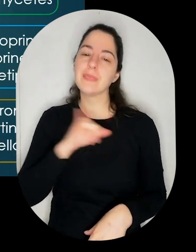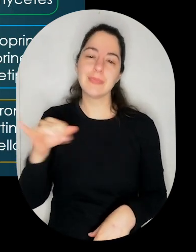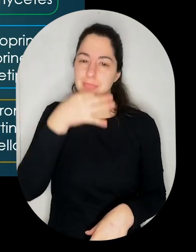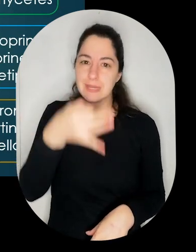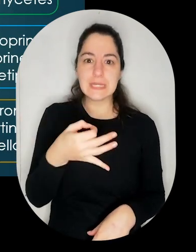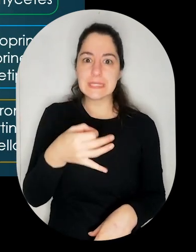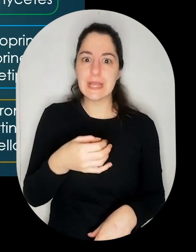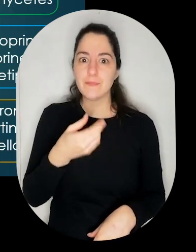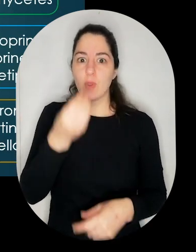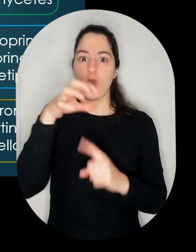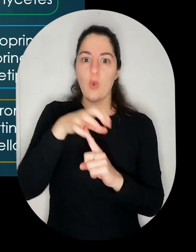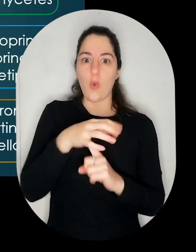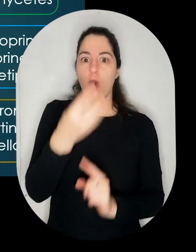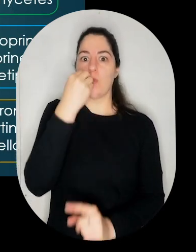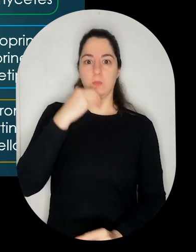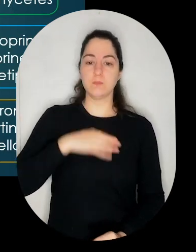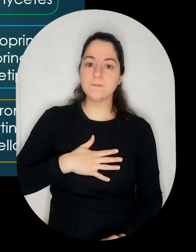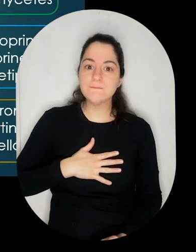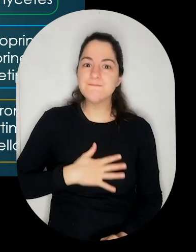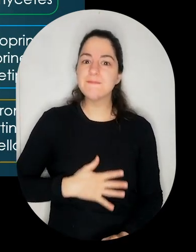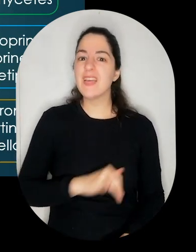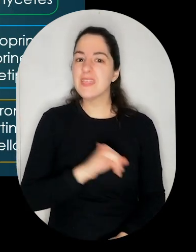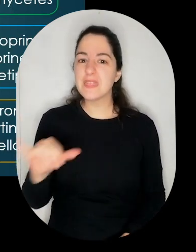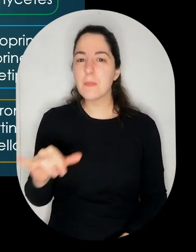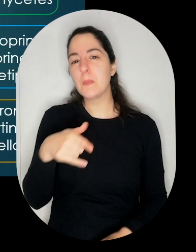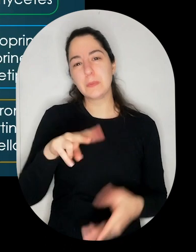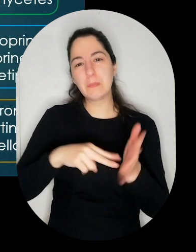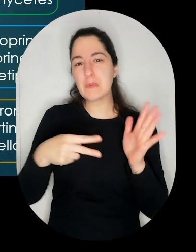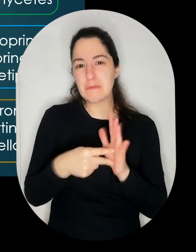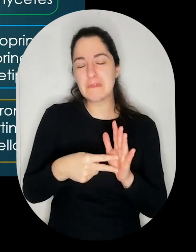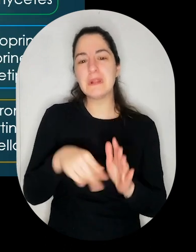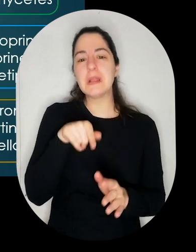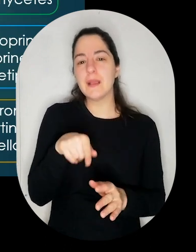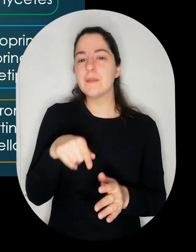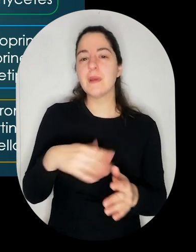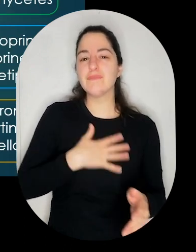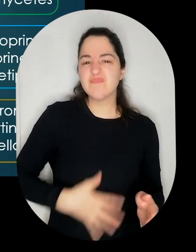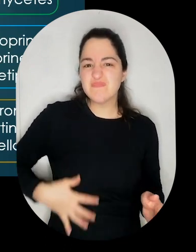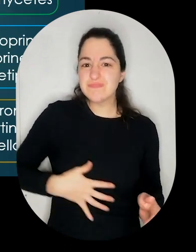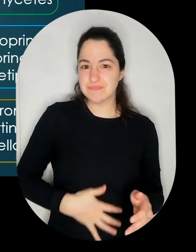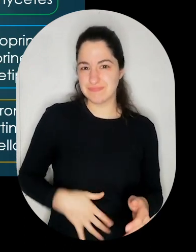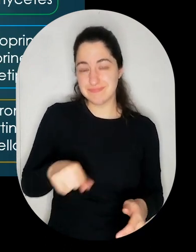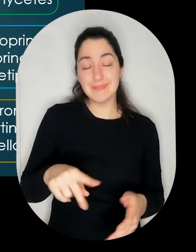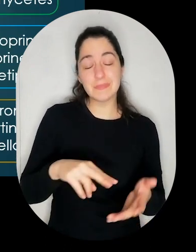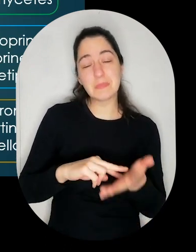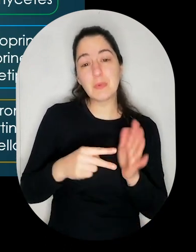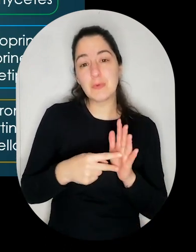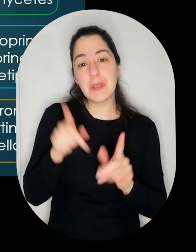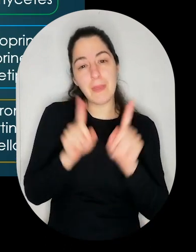ramarias, implica un cuadro gastrointestinal, diarrea, en muchos casos, ¿ya? Así que puede ser un poco variable y